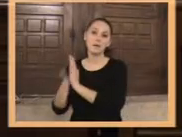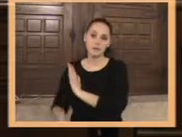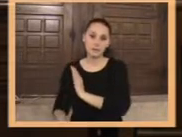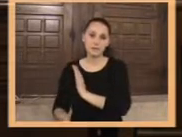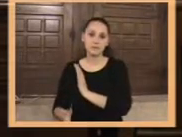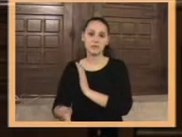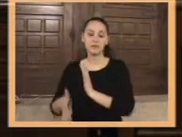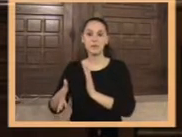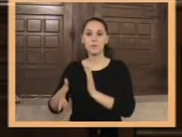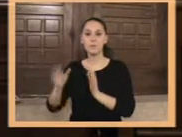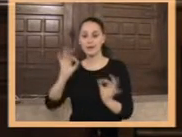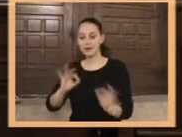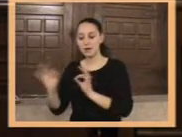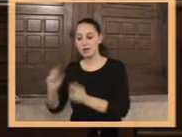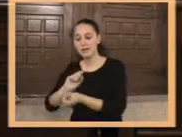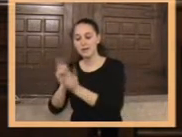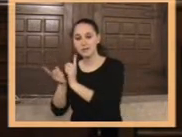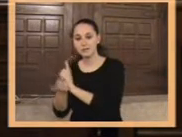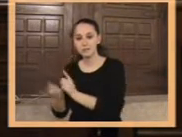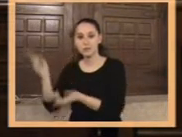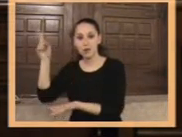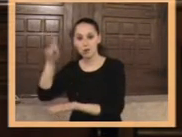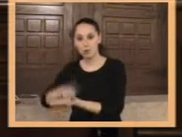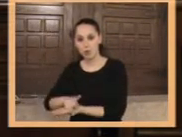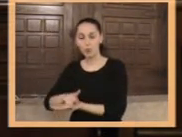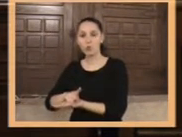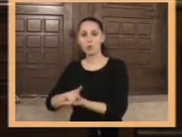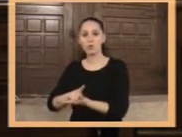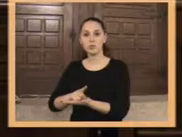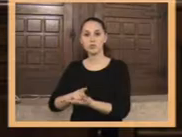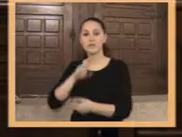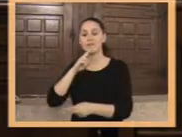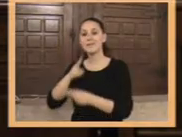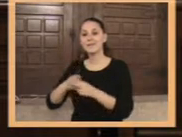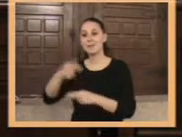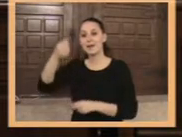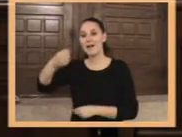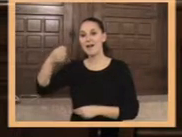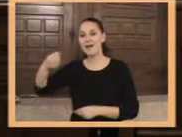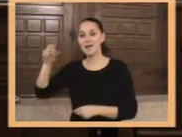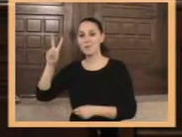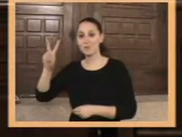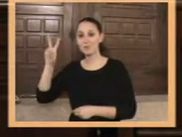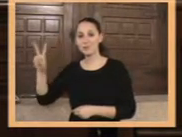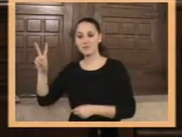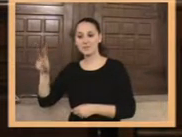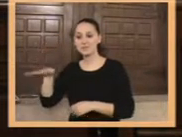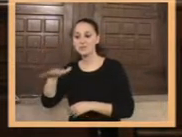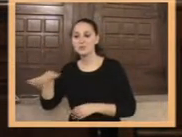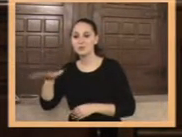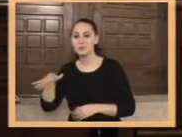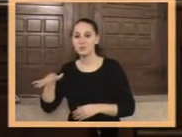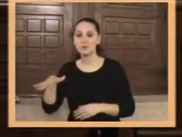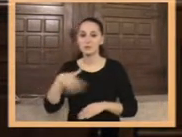la ordenación de parcela que integra la actuación asistemática AA22 situada en la confluencia entre la Avenida de España y